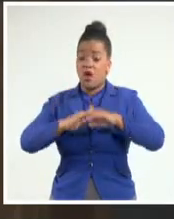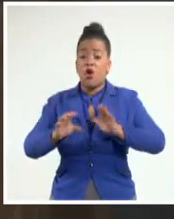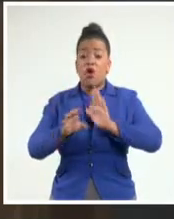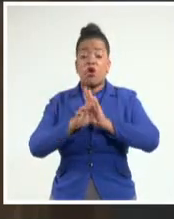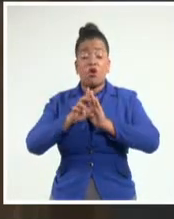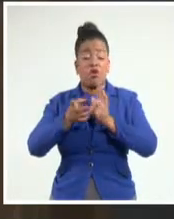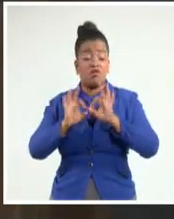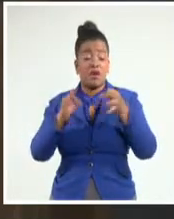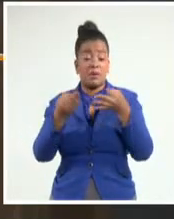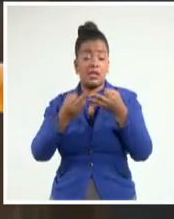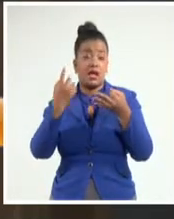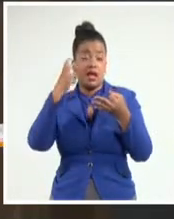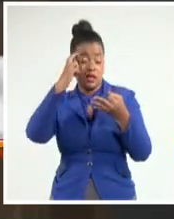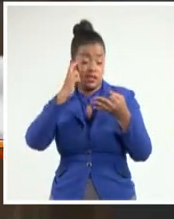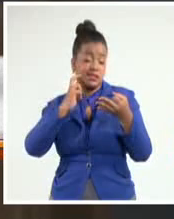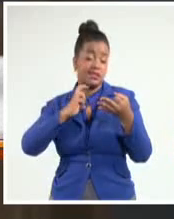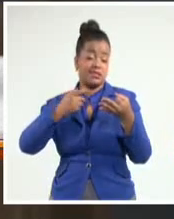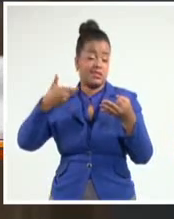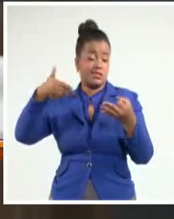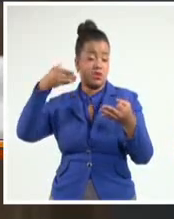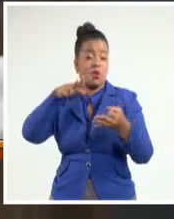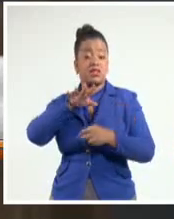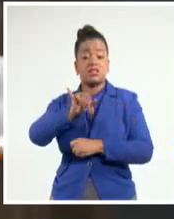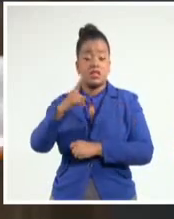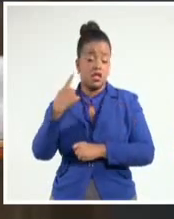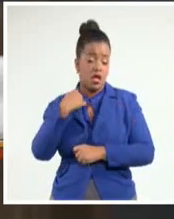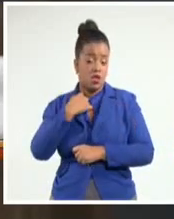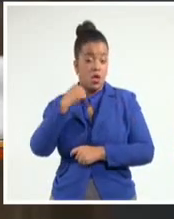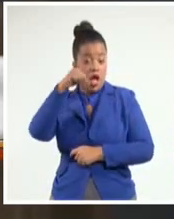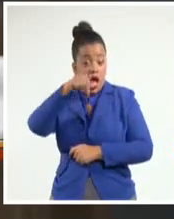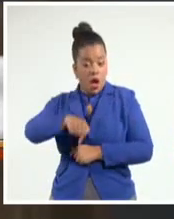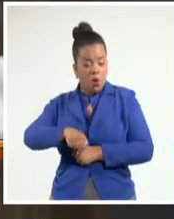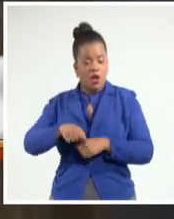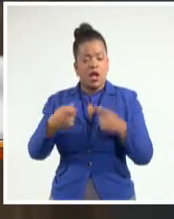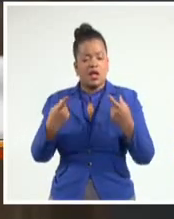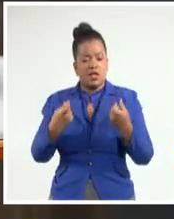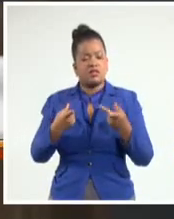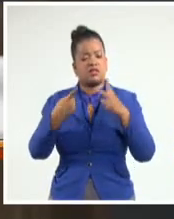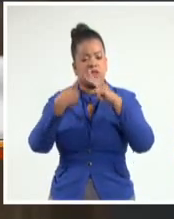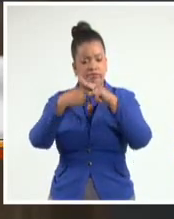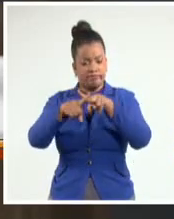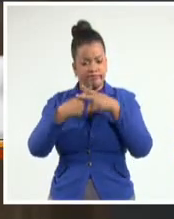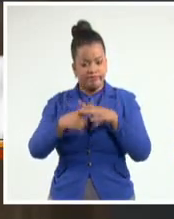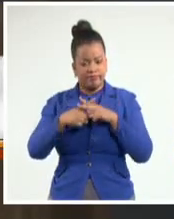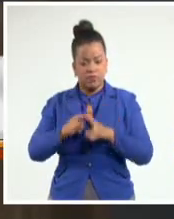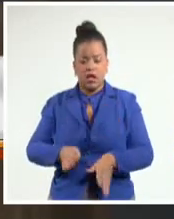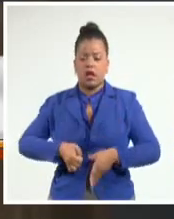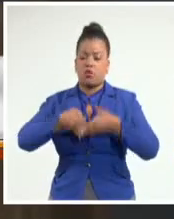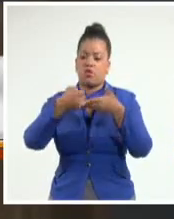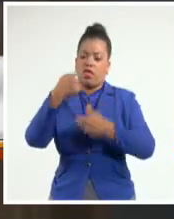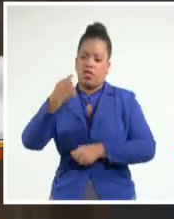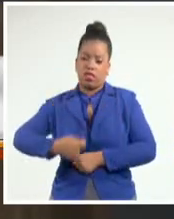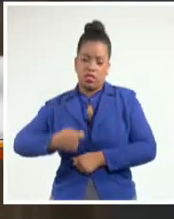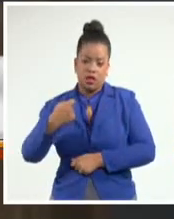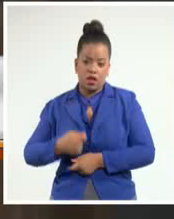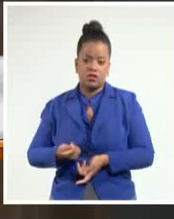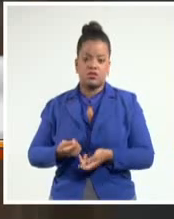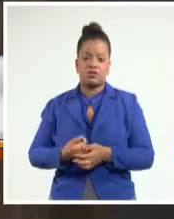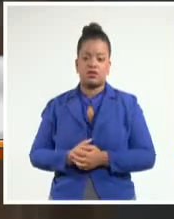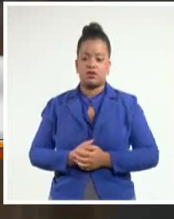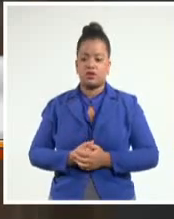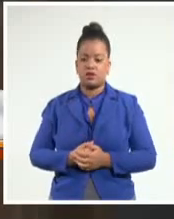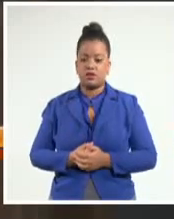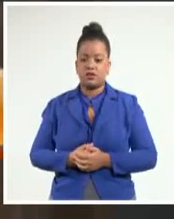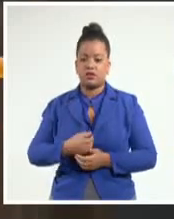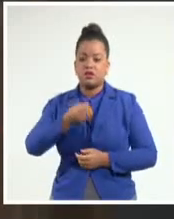de hace 46 años, y que hoy requieren de garantizar esos derechos para que puedan